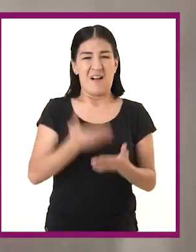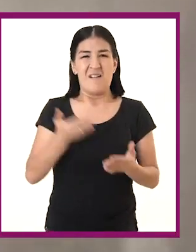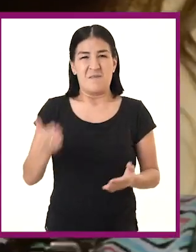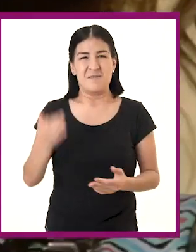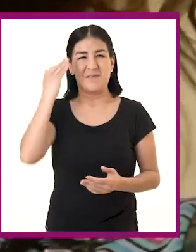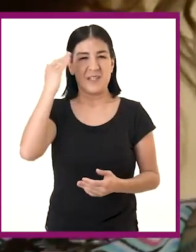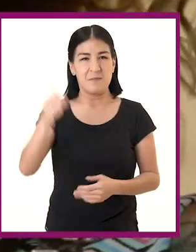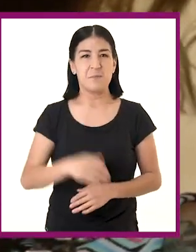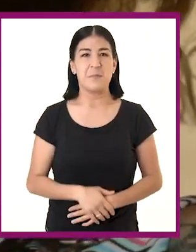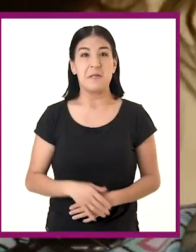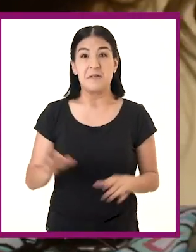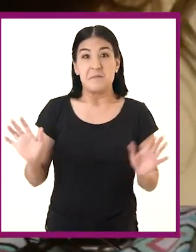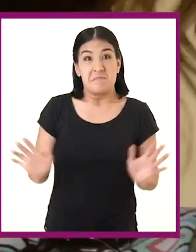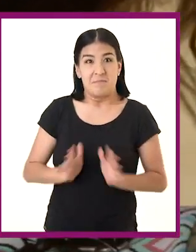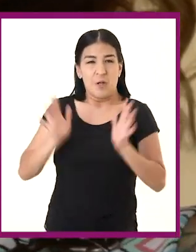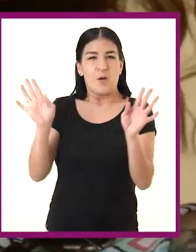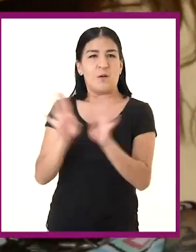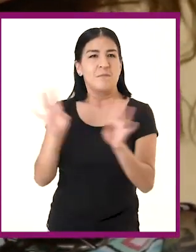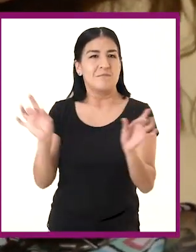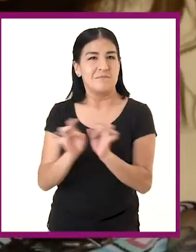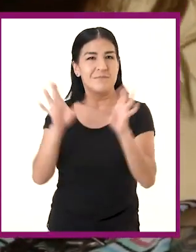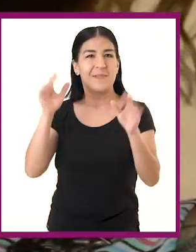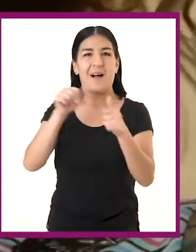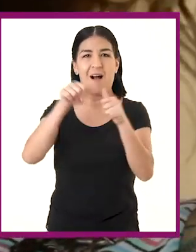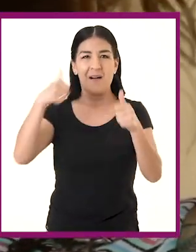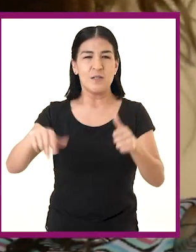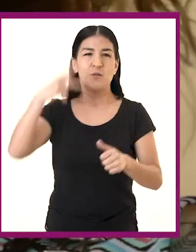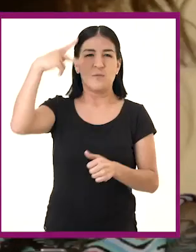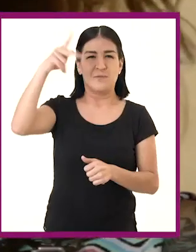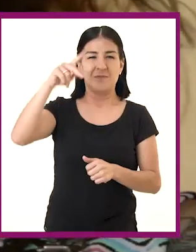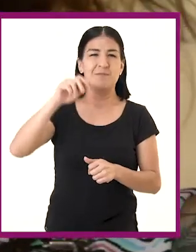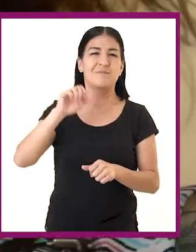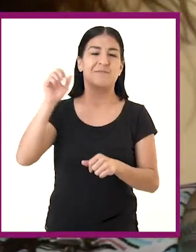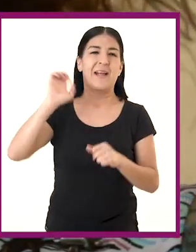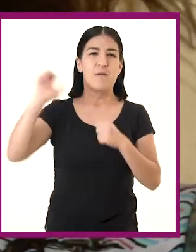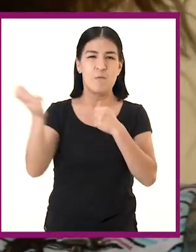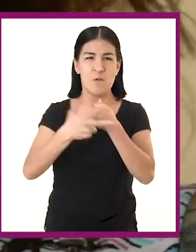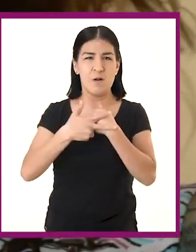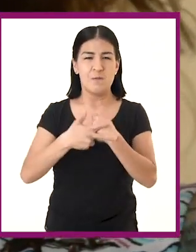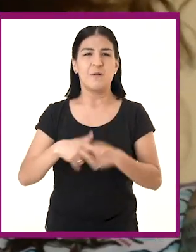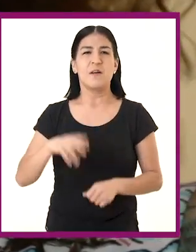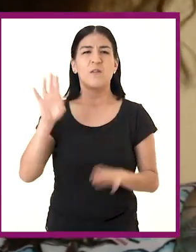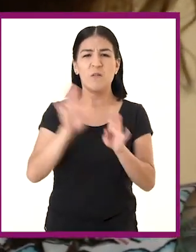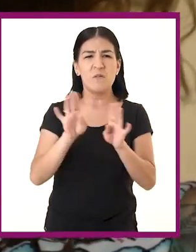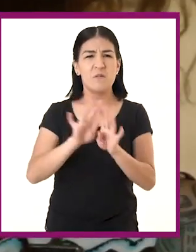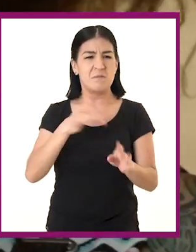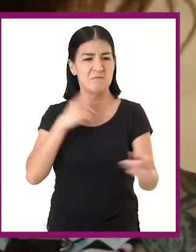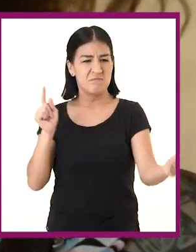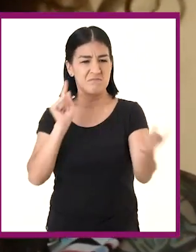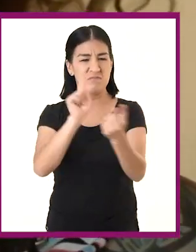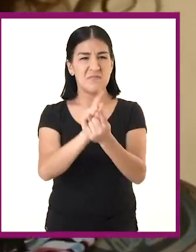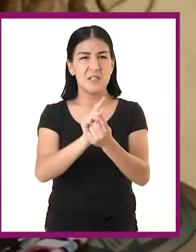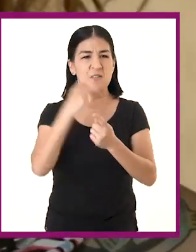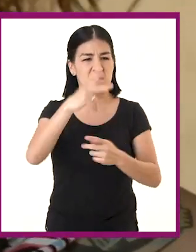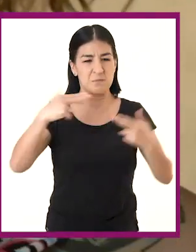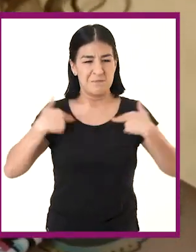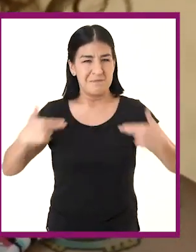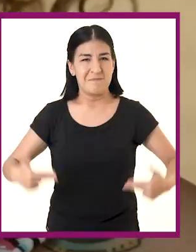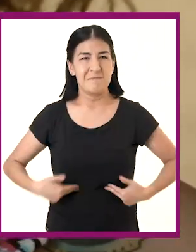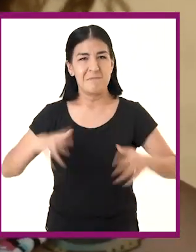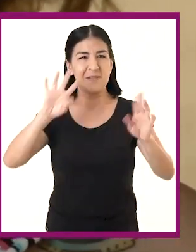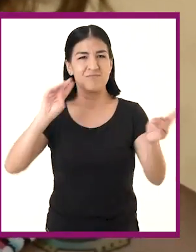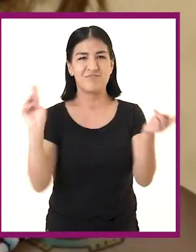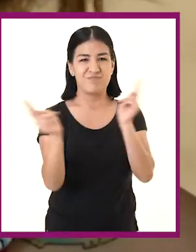era. Sorpresivamente, en el trabajo de los artistas de origen soviético Ilya y Emilia Kabakov nos enfrentamos a un humanismo